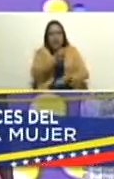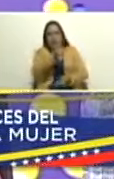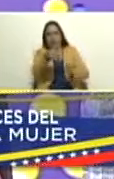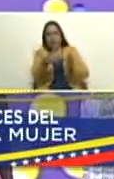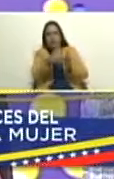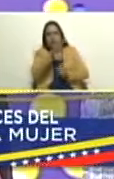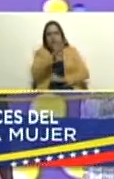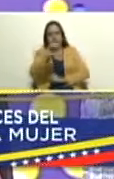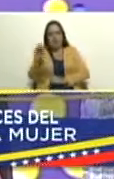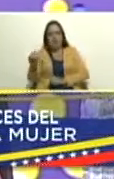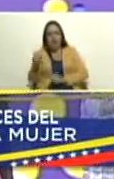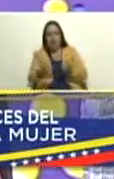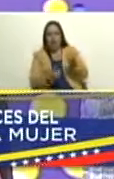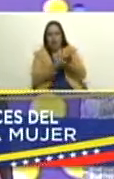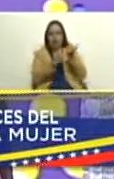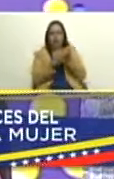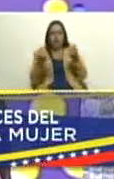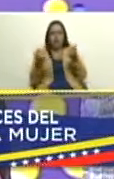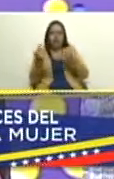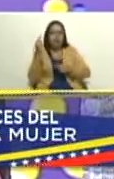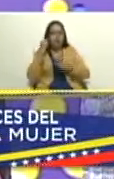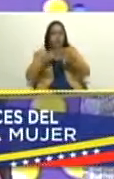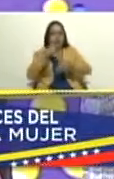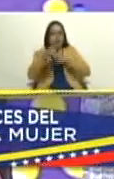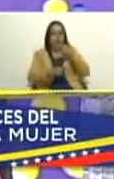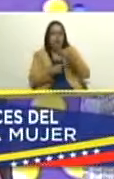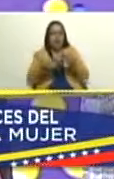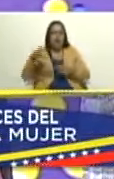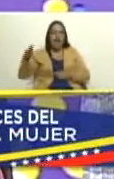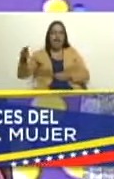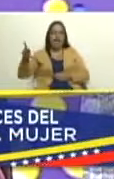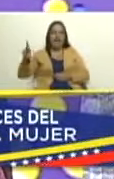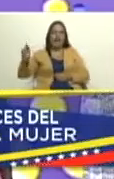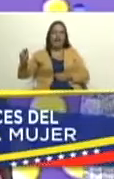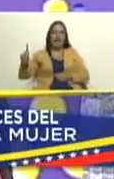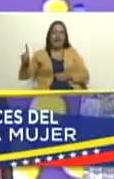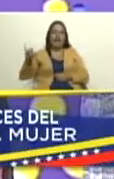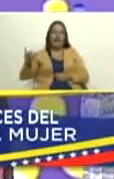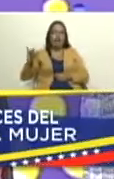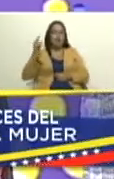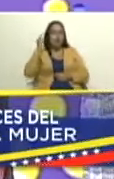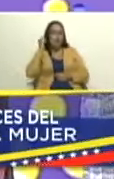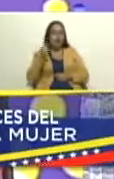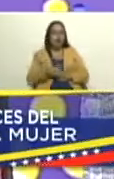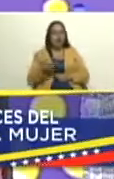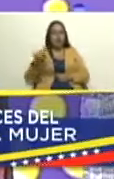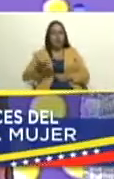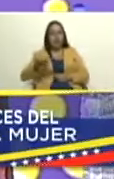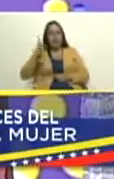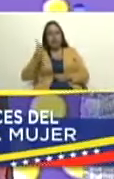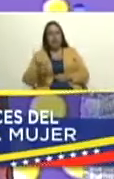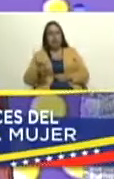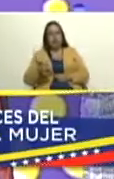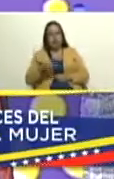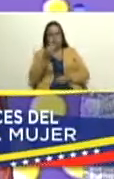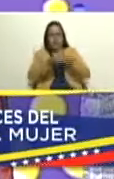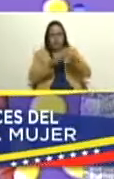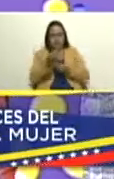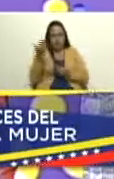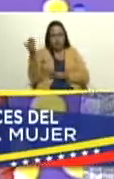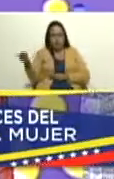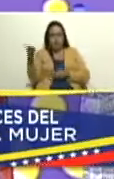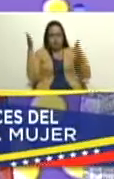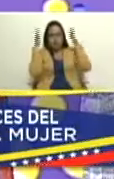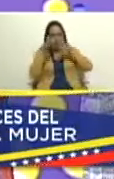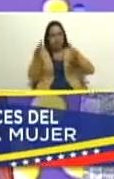1.500 créditos a mujeres a través del programa Credimujer, que es muy importante. Usted también dio la instrucción, y así lo comunicó